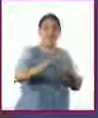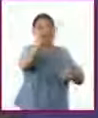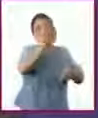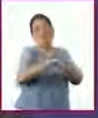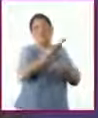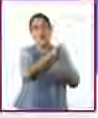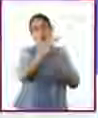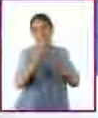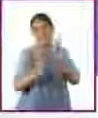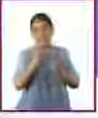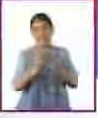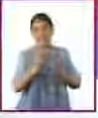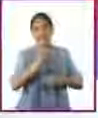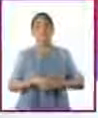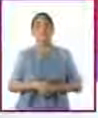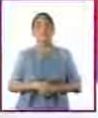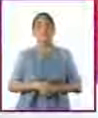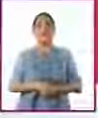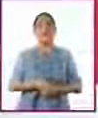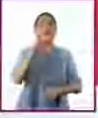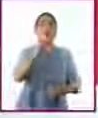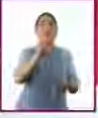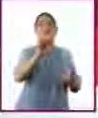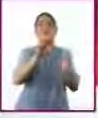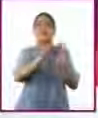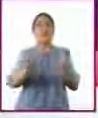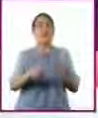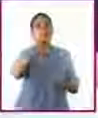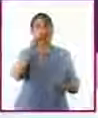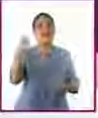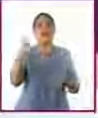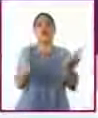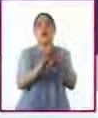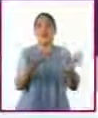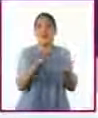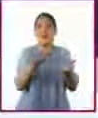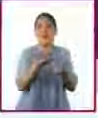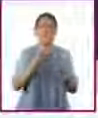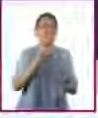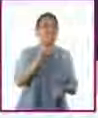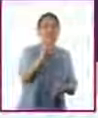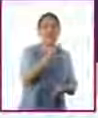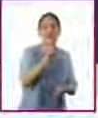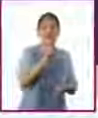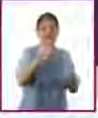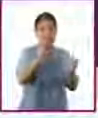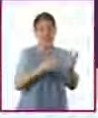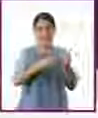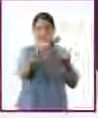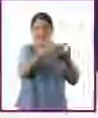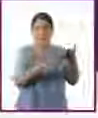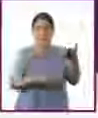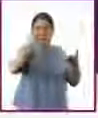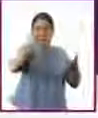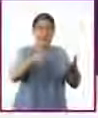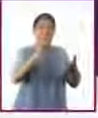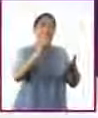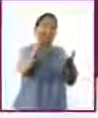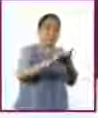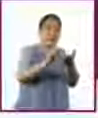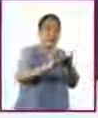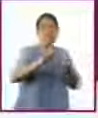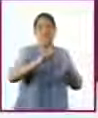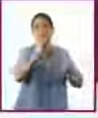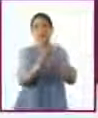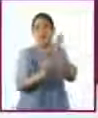ellos. Veamos un ejemplo muy sencillo de cómo podría verse una de estas papeletas de adquisición